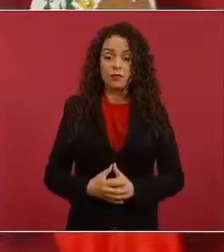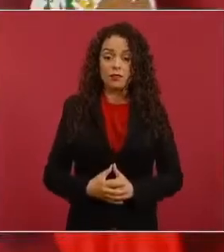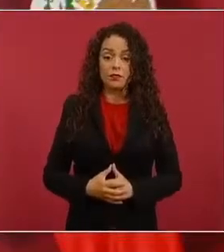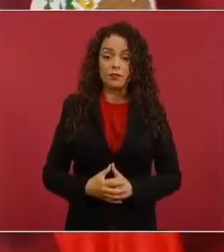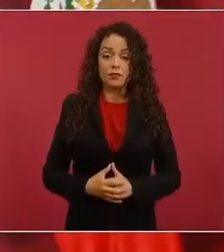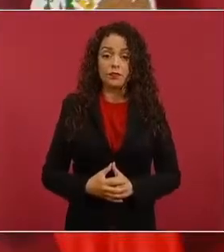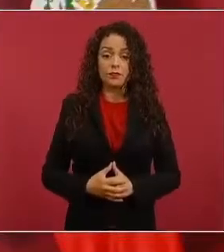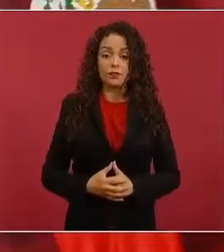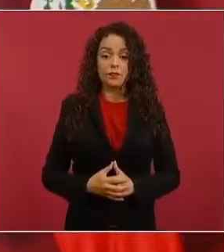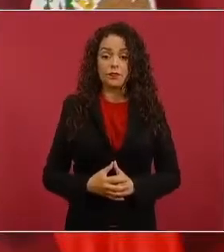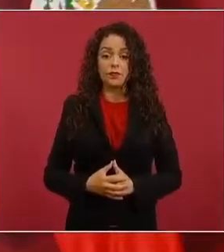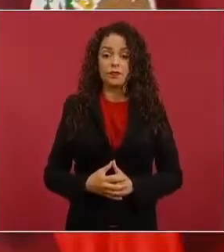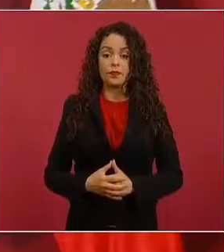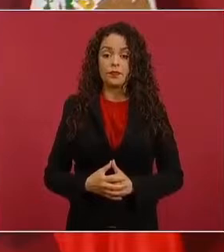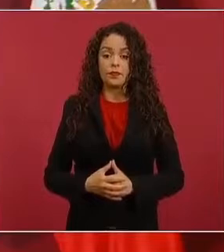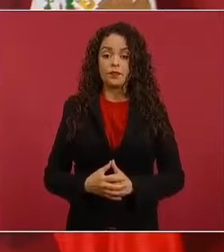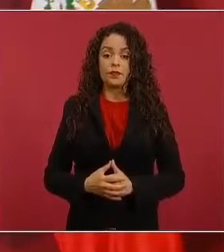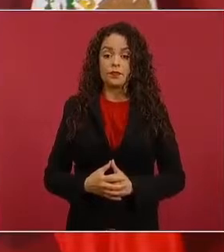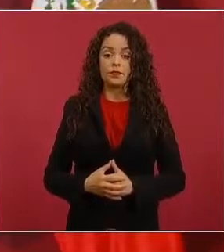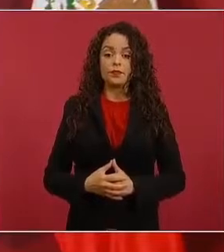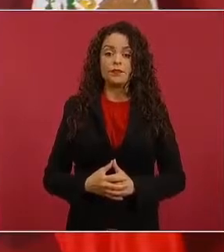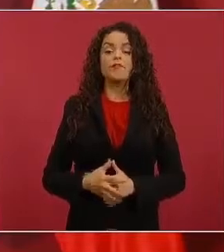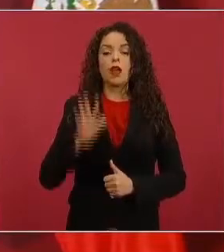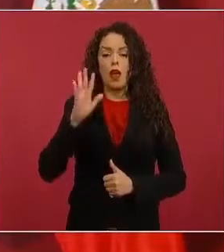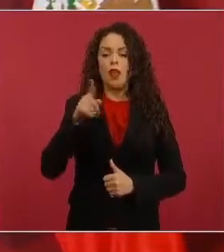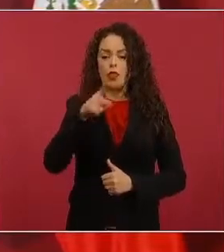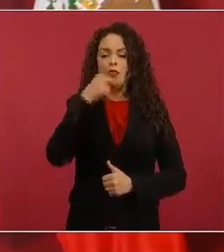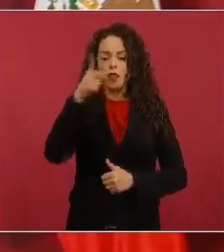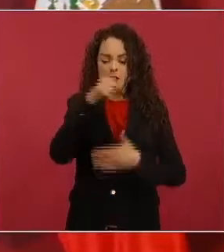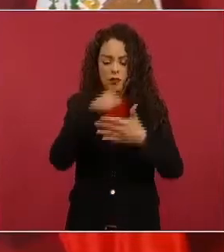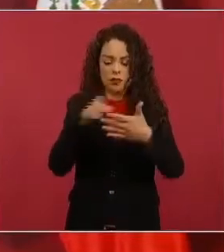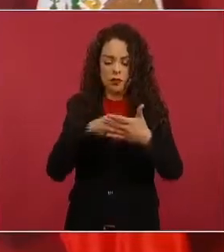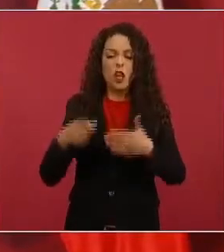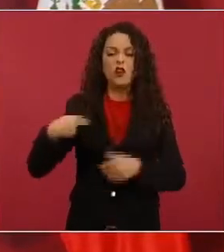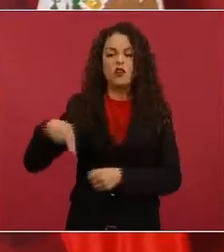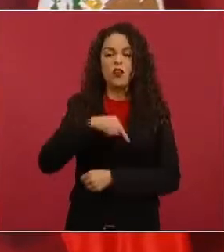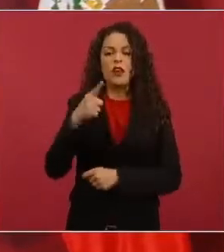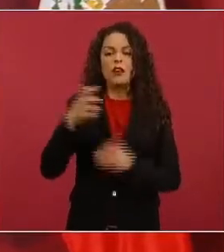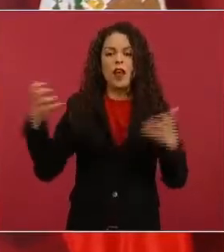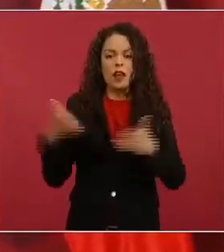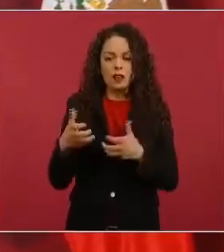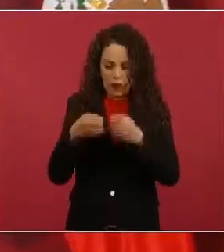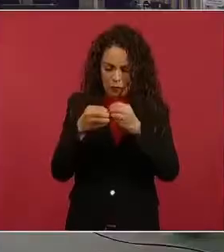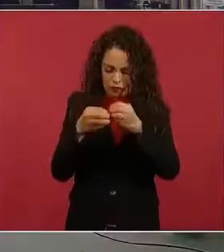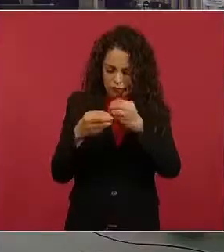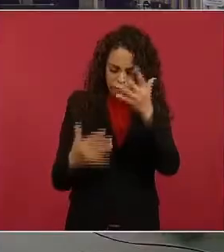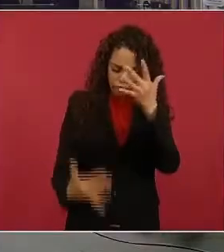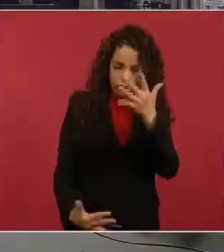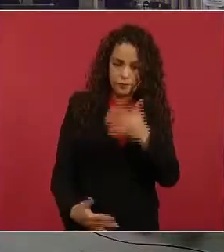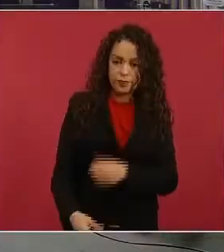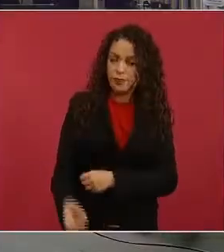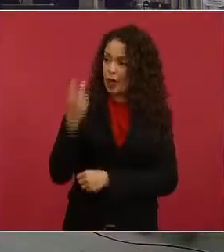Y ya se mencionan las acciones que estamos llevando a cabo. O sea, este es el documento.